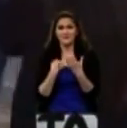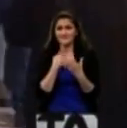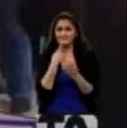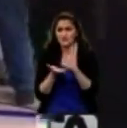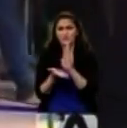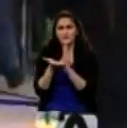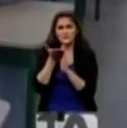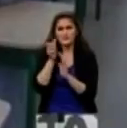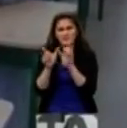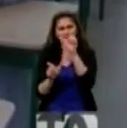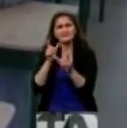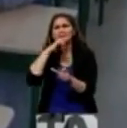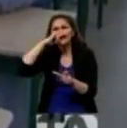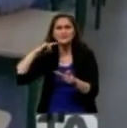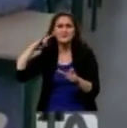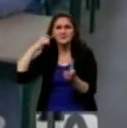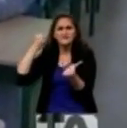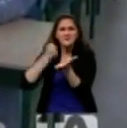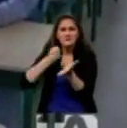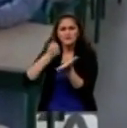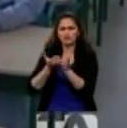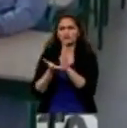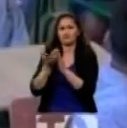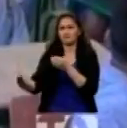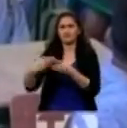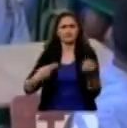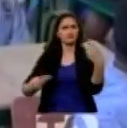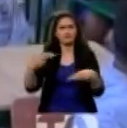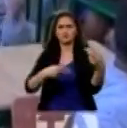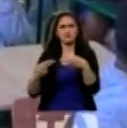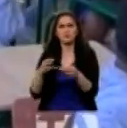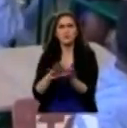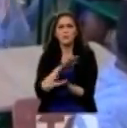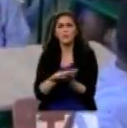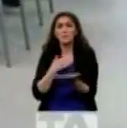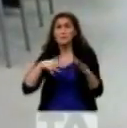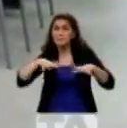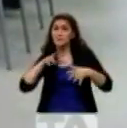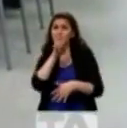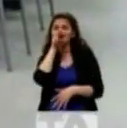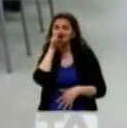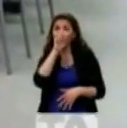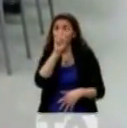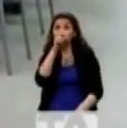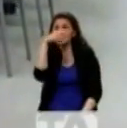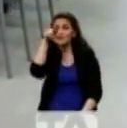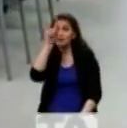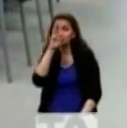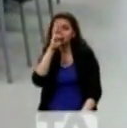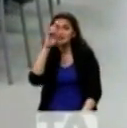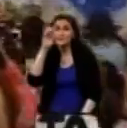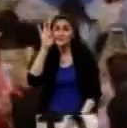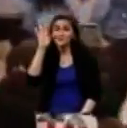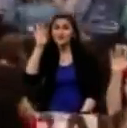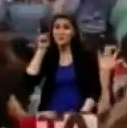4% en matrículas en establecimientos Fiscales en los que hoy más de 2 69000 estudiantes ingresaron a